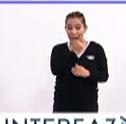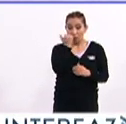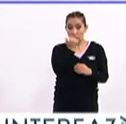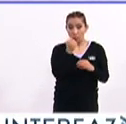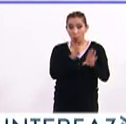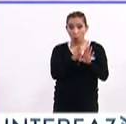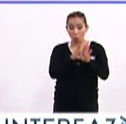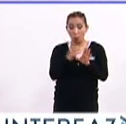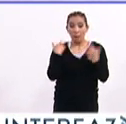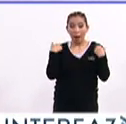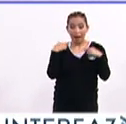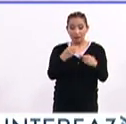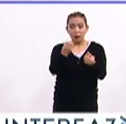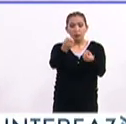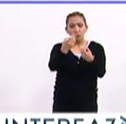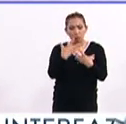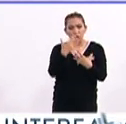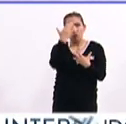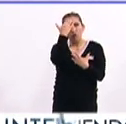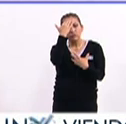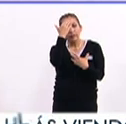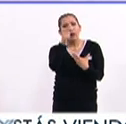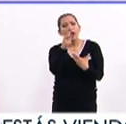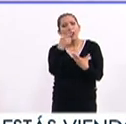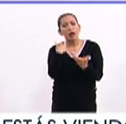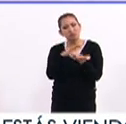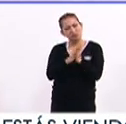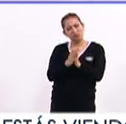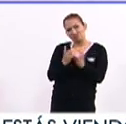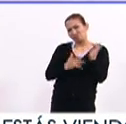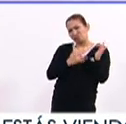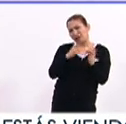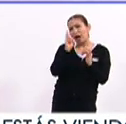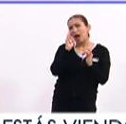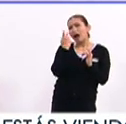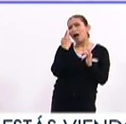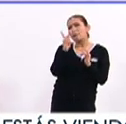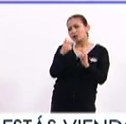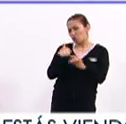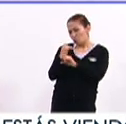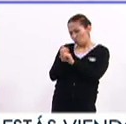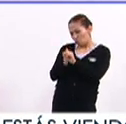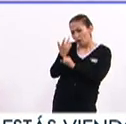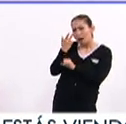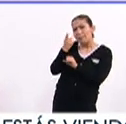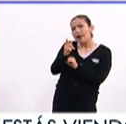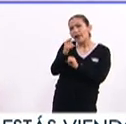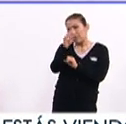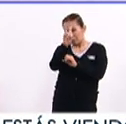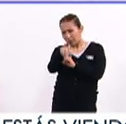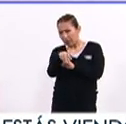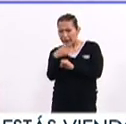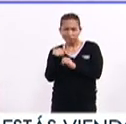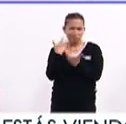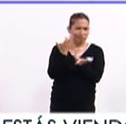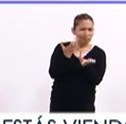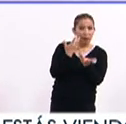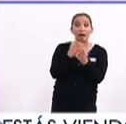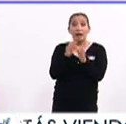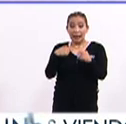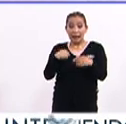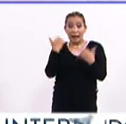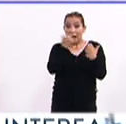que valide el conocimiento, que dude del conocimiento, que tenga un papel